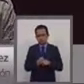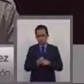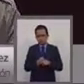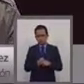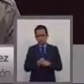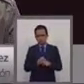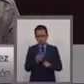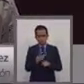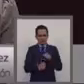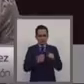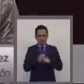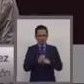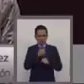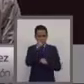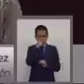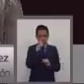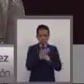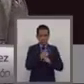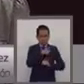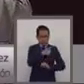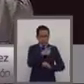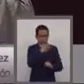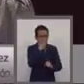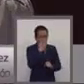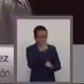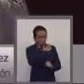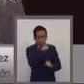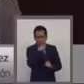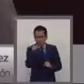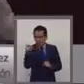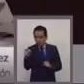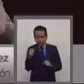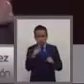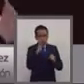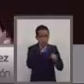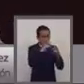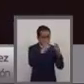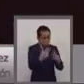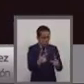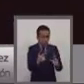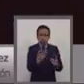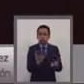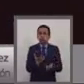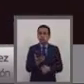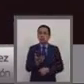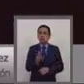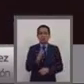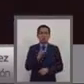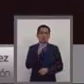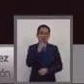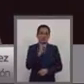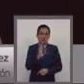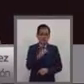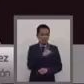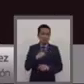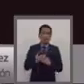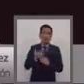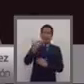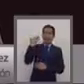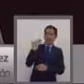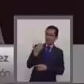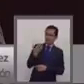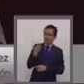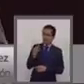muchos de los planteles que están siendo dañados y se supone que se debieron de haber ejercido para febrero, para julio, para agosto, millones de